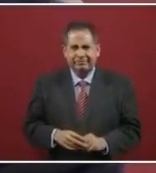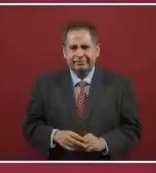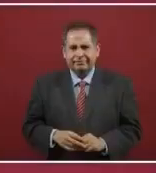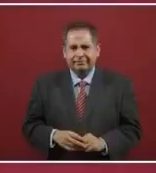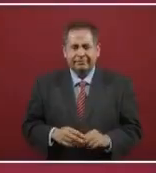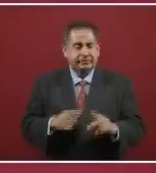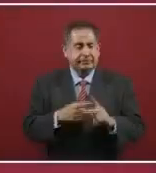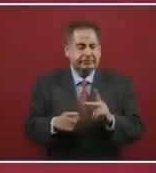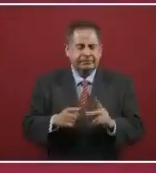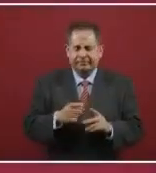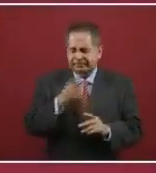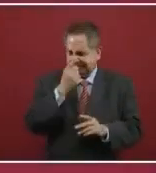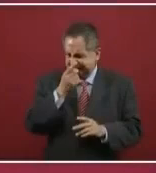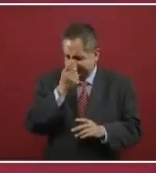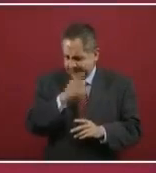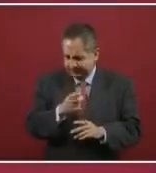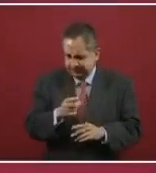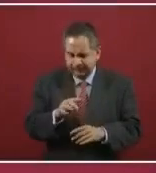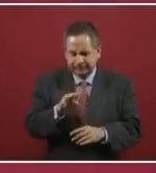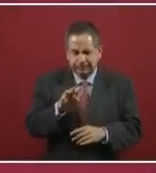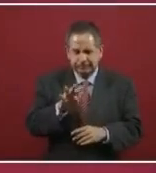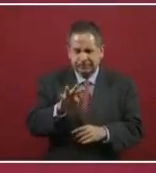en 19 pesos